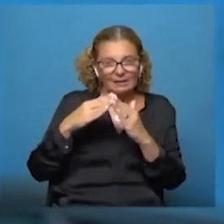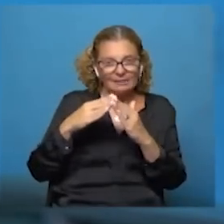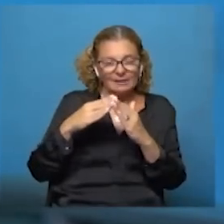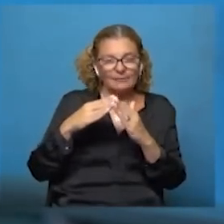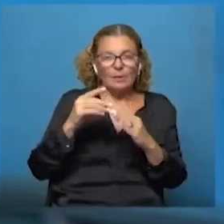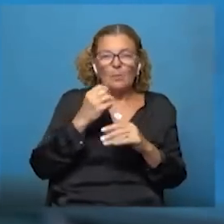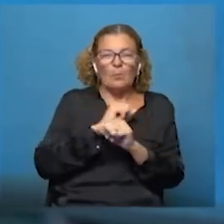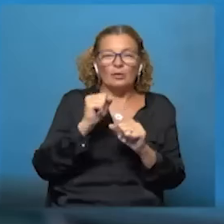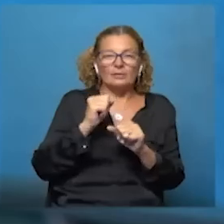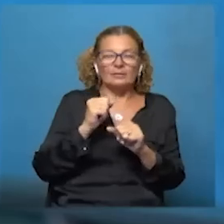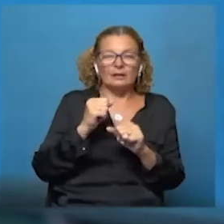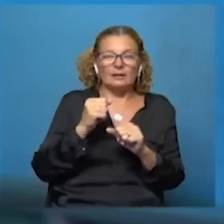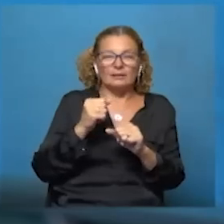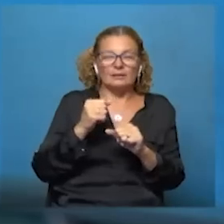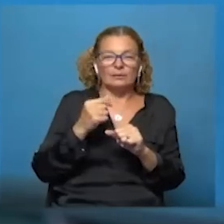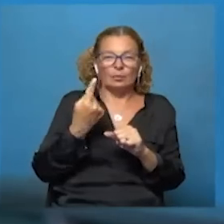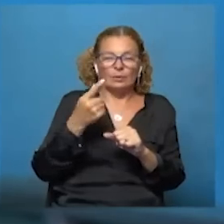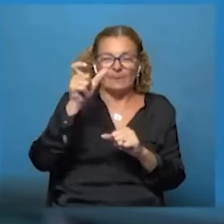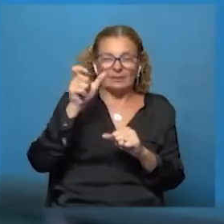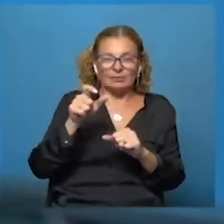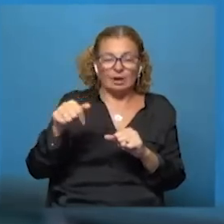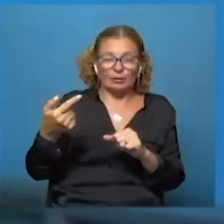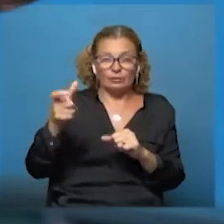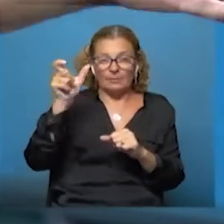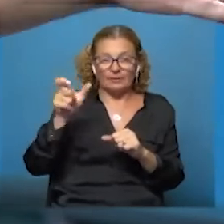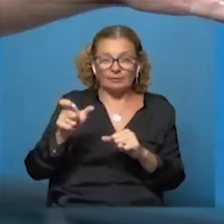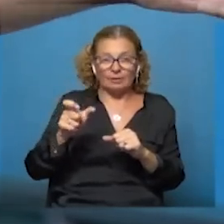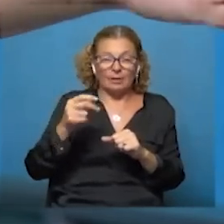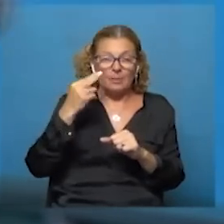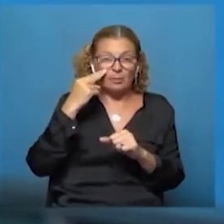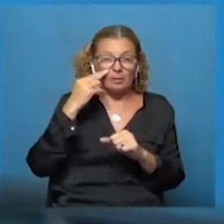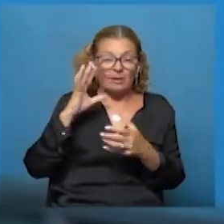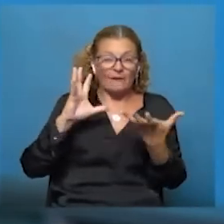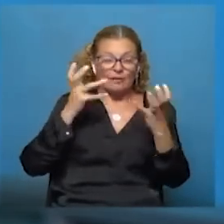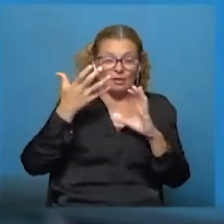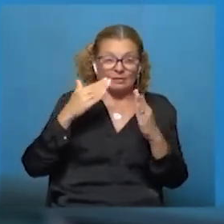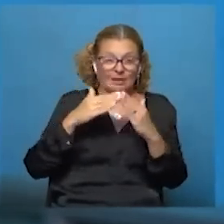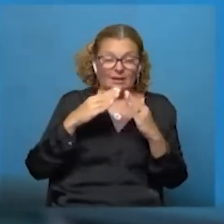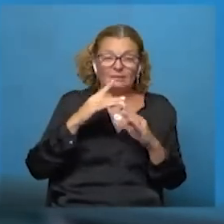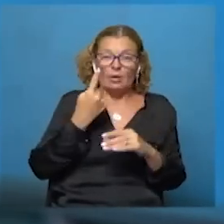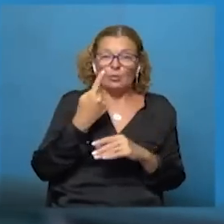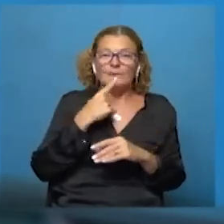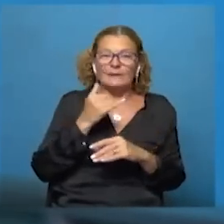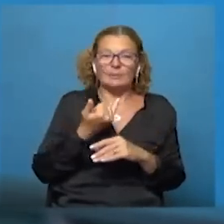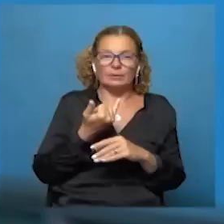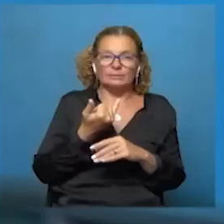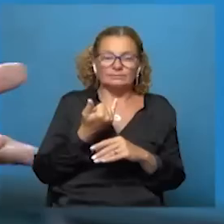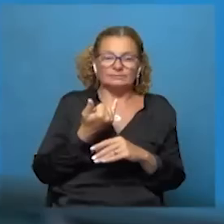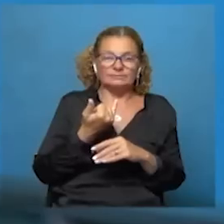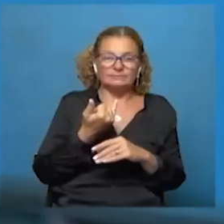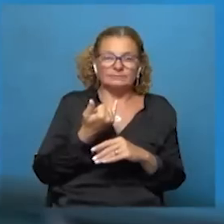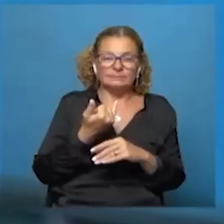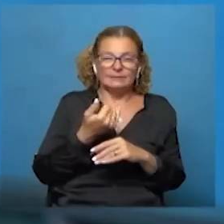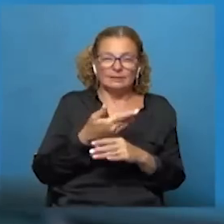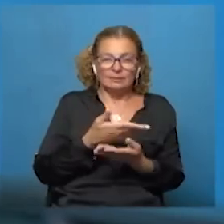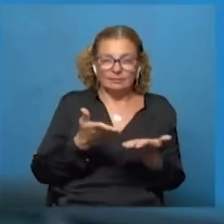porque puede ser delincuente una persona y la otra persona ser víctima de violencia doméstica un ejemplo que eso son